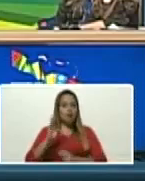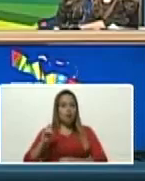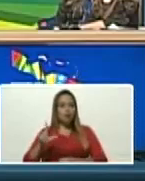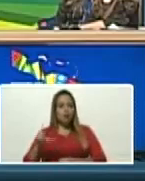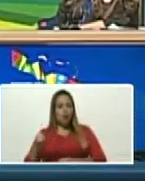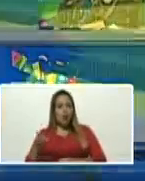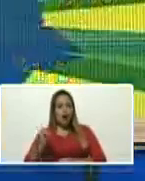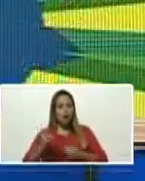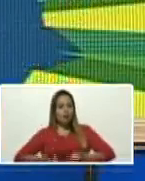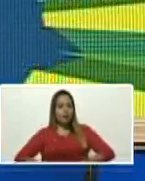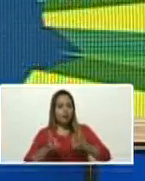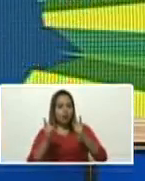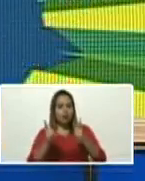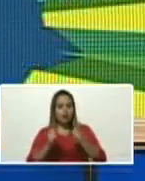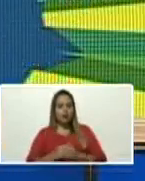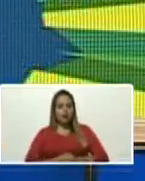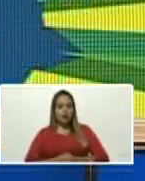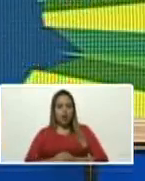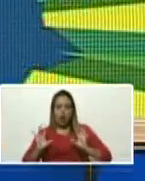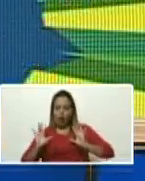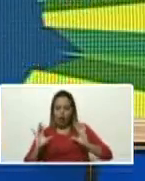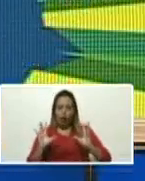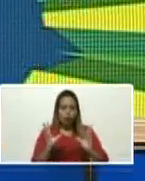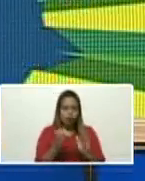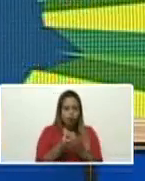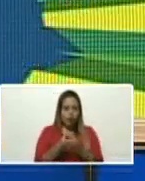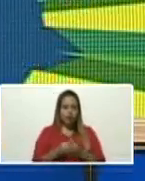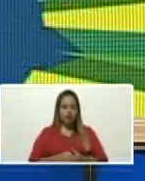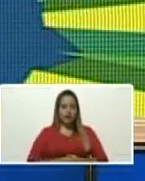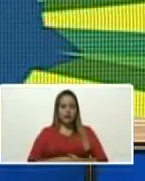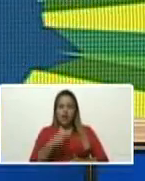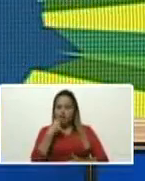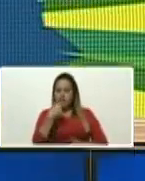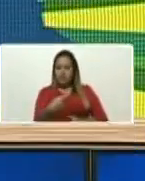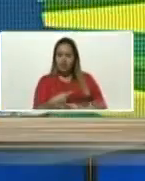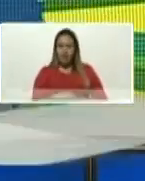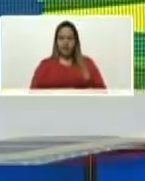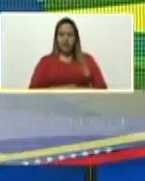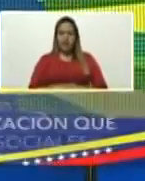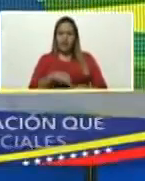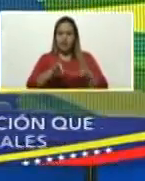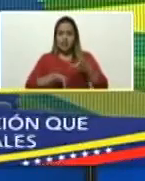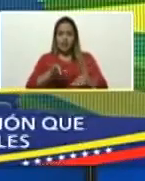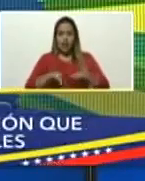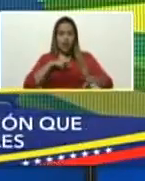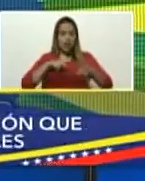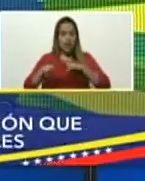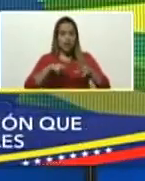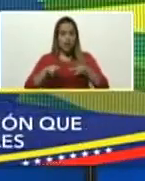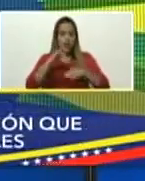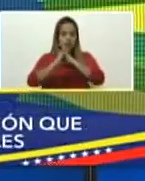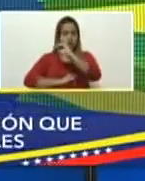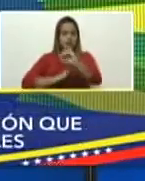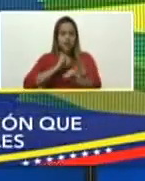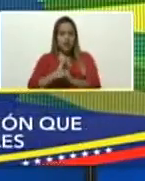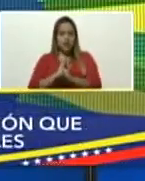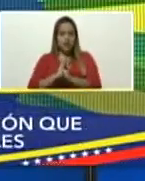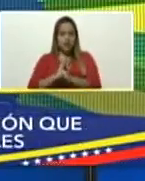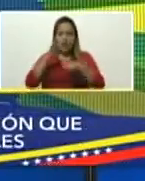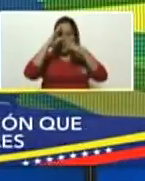agrupar, como lo decía nuestro querido secretario de Relaciones Internacionales,